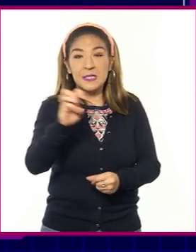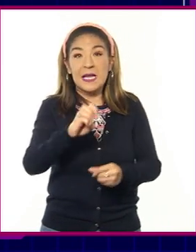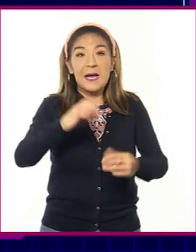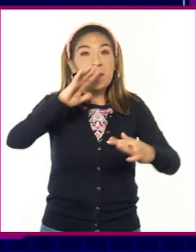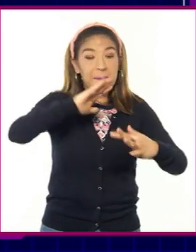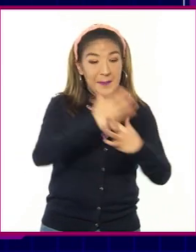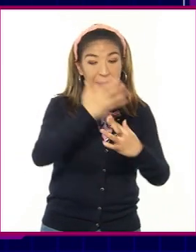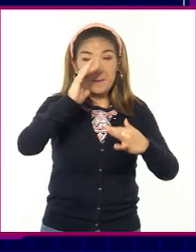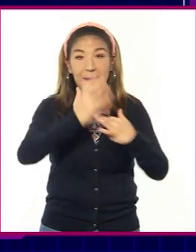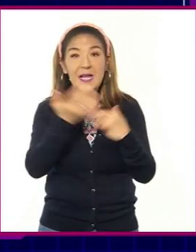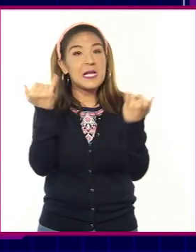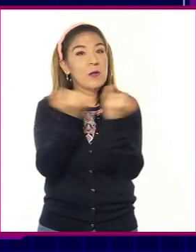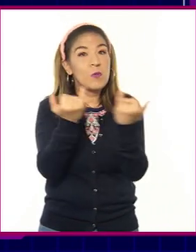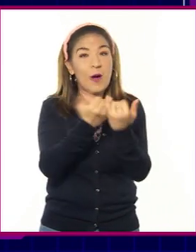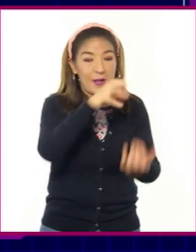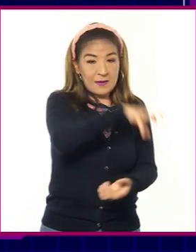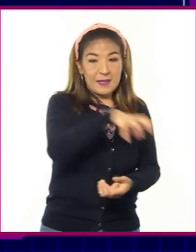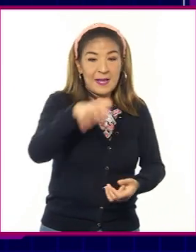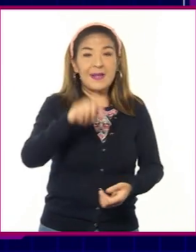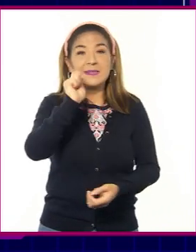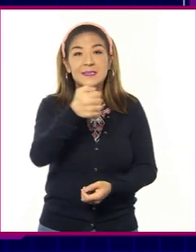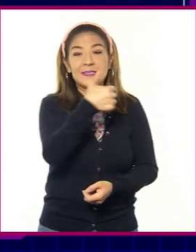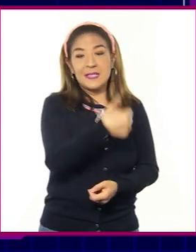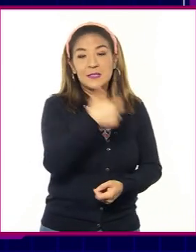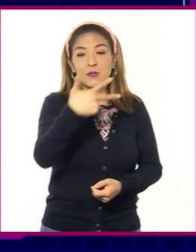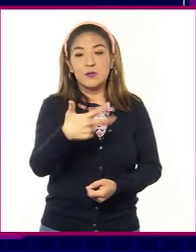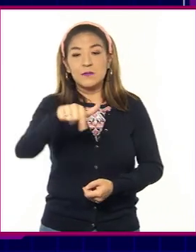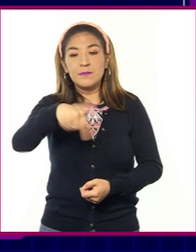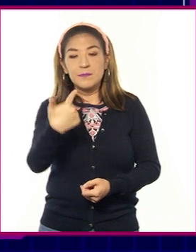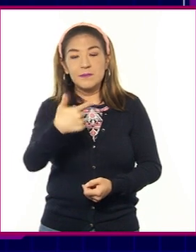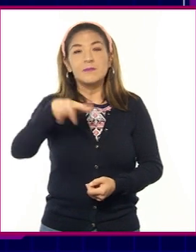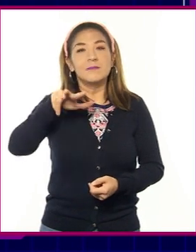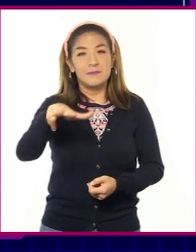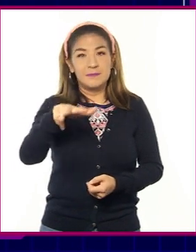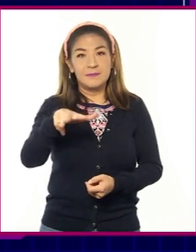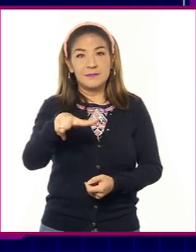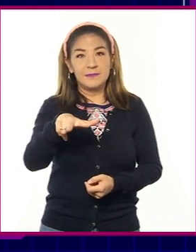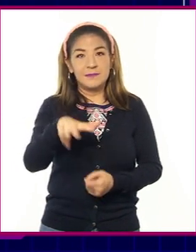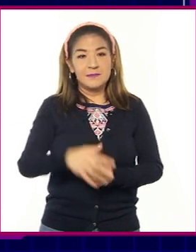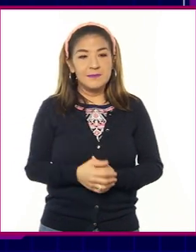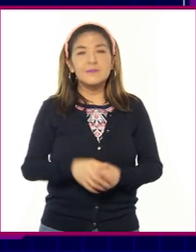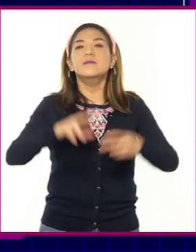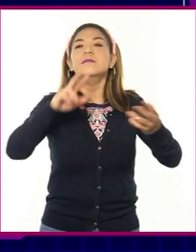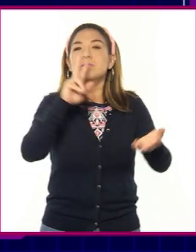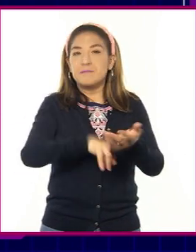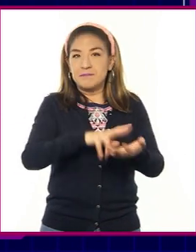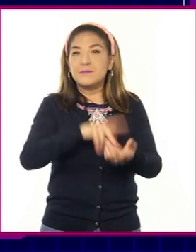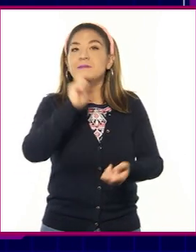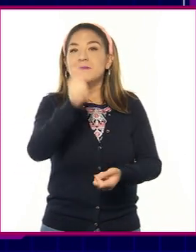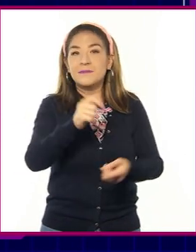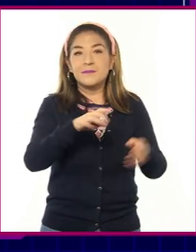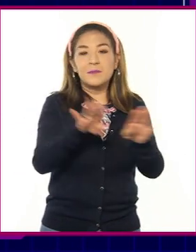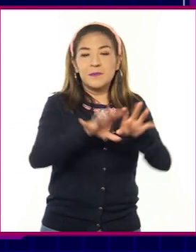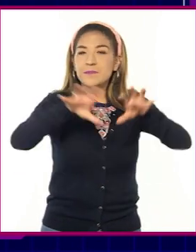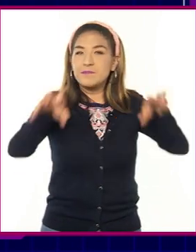partes inversamente proporcionales a 6, 8, 12 y 18 equivale a repartir